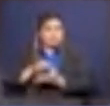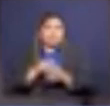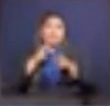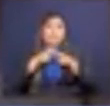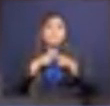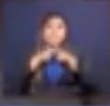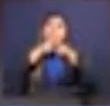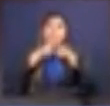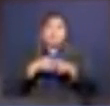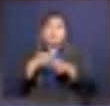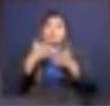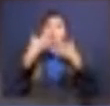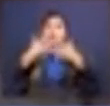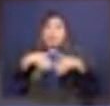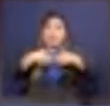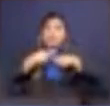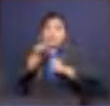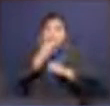préstamos comerciales,